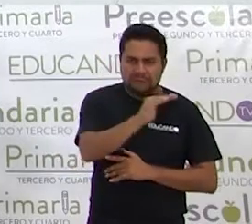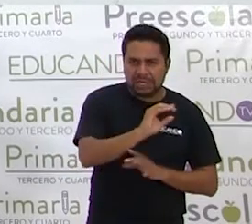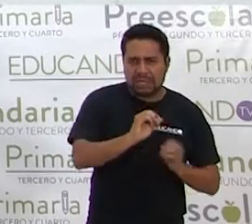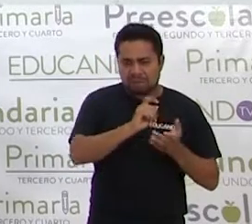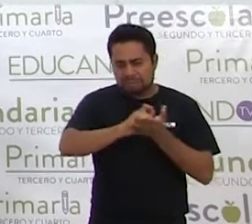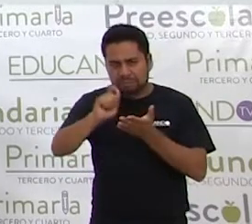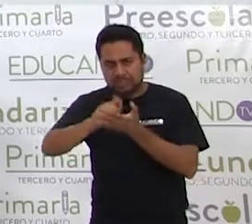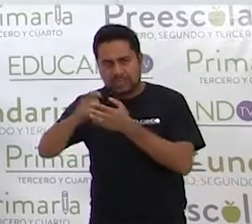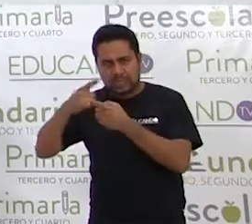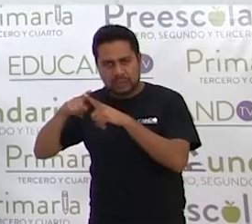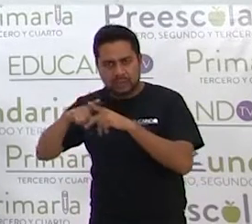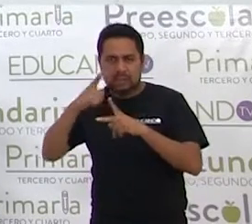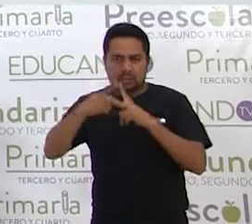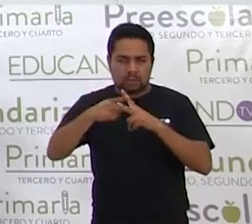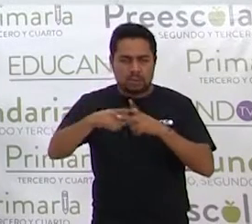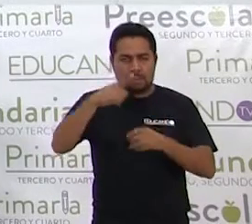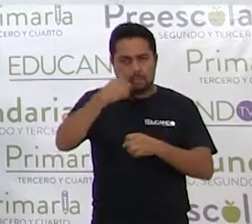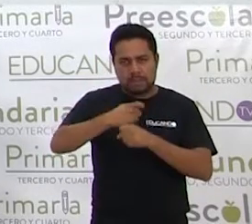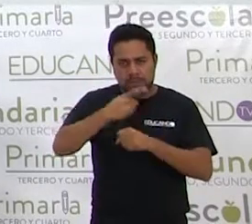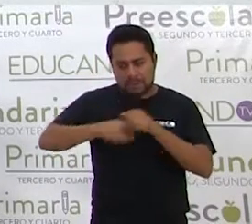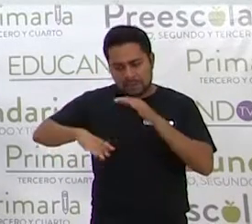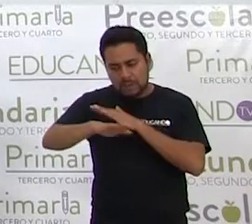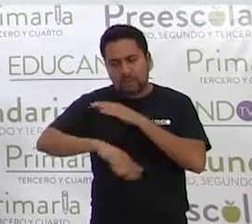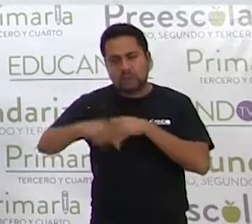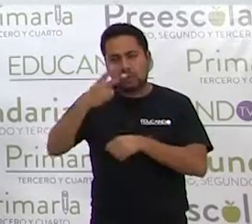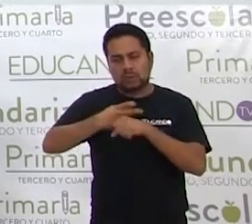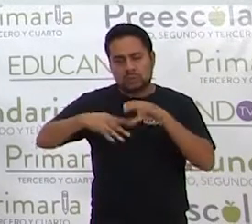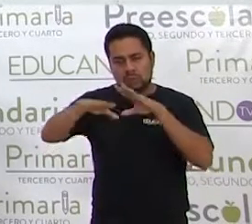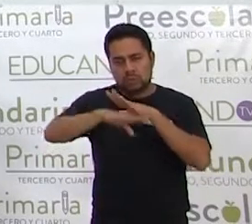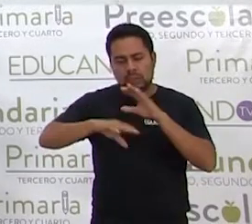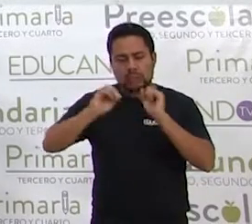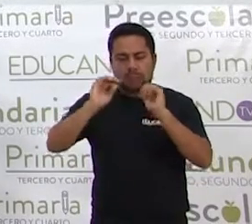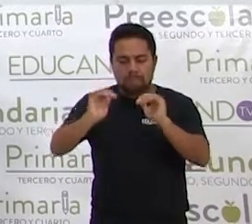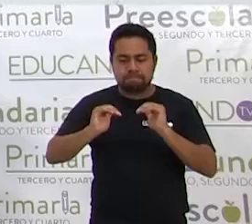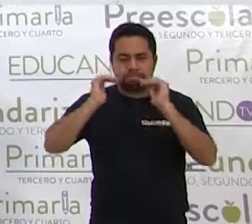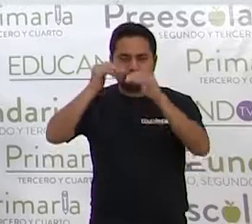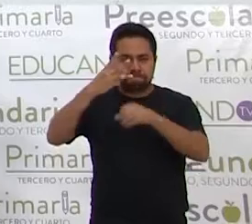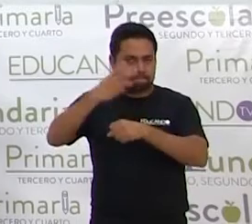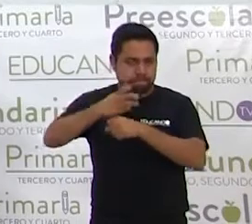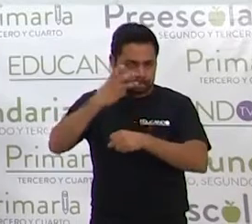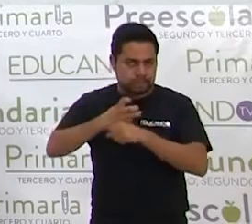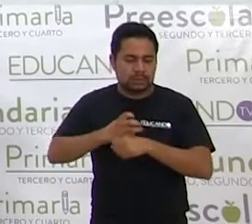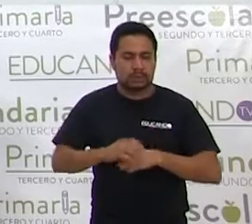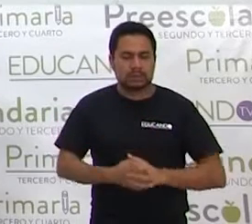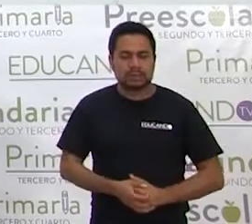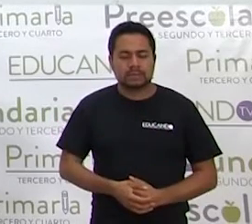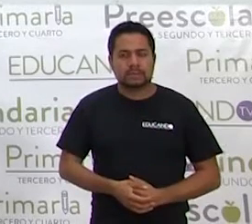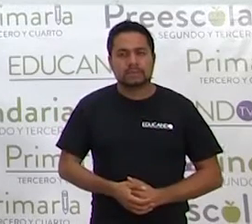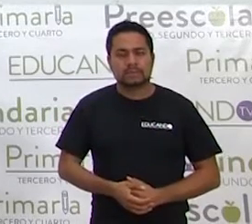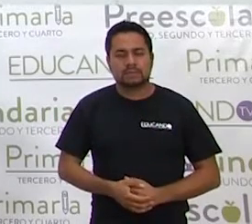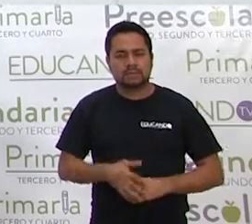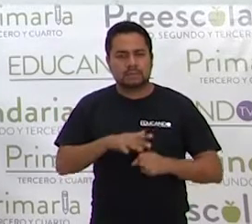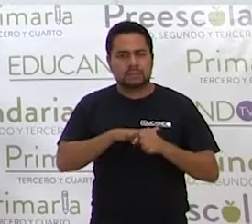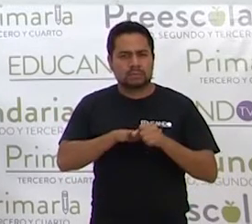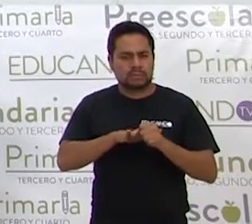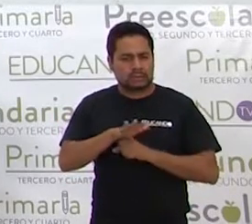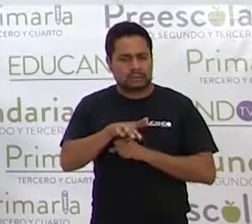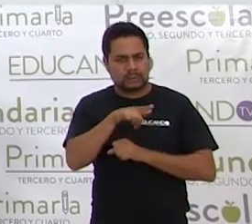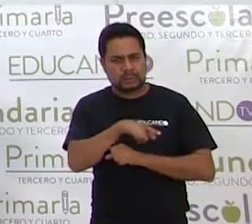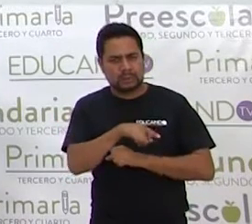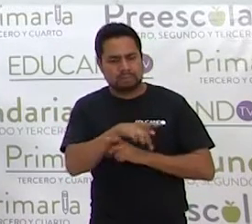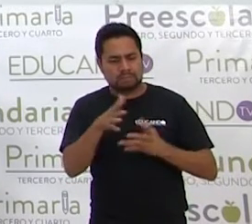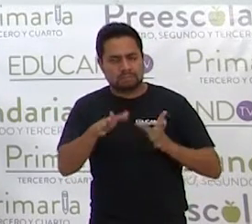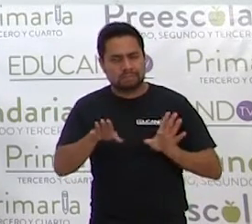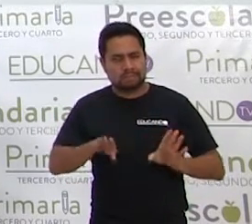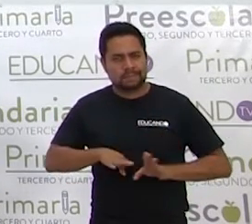ya sea de primer grado de segundo grado o de tercer grado cual este cual es la característica de